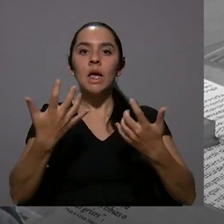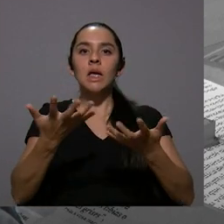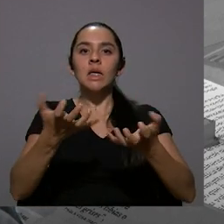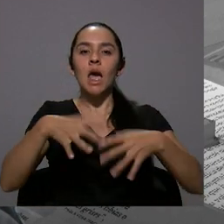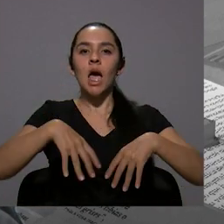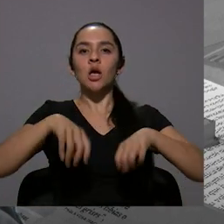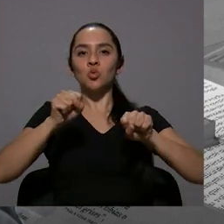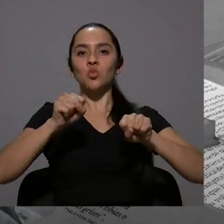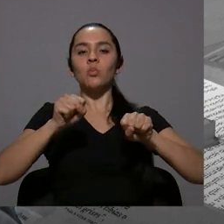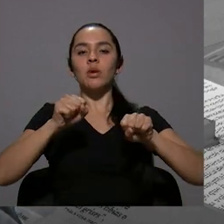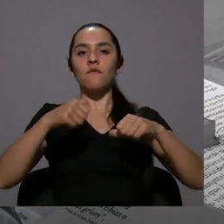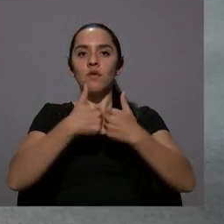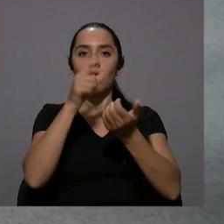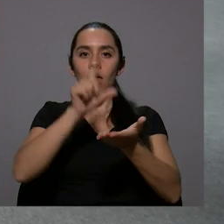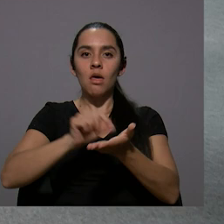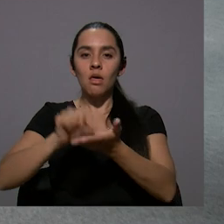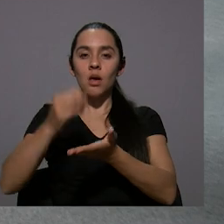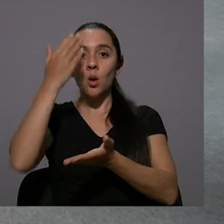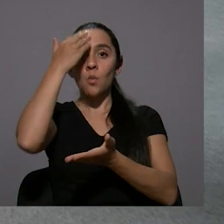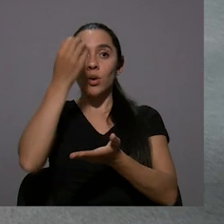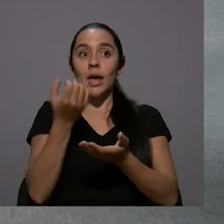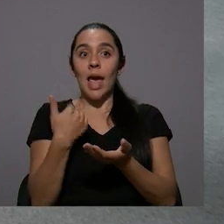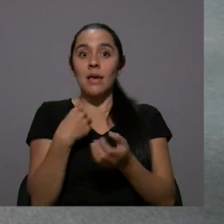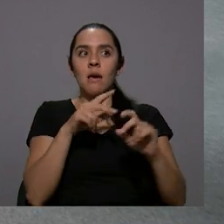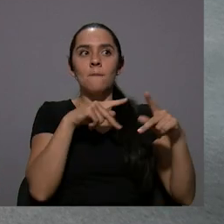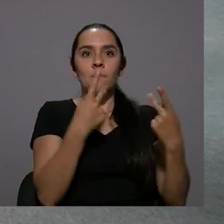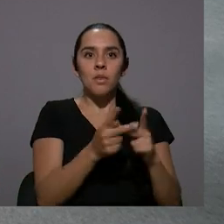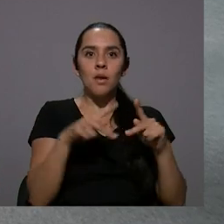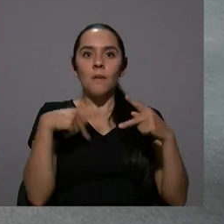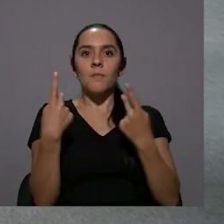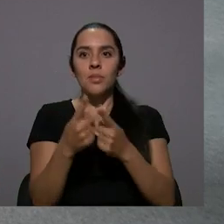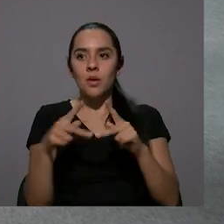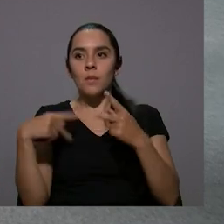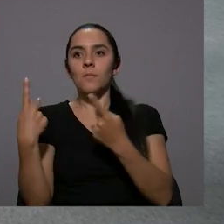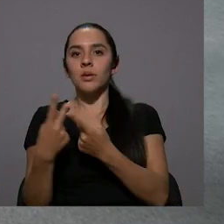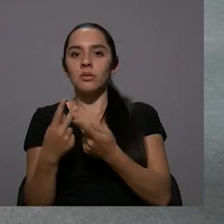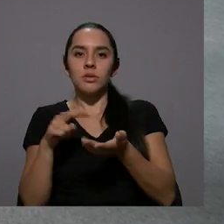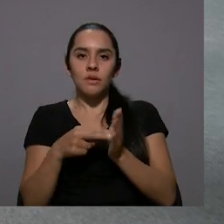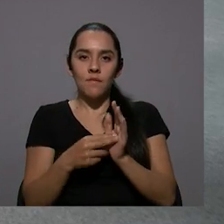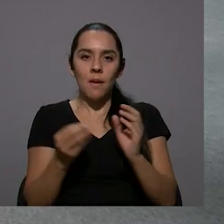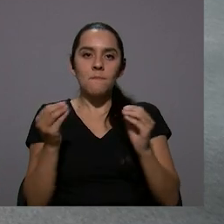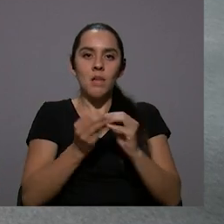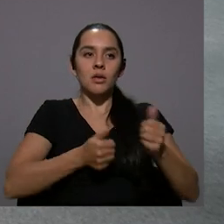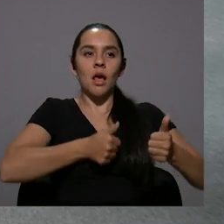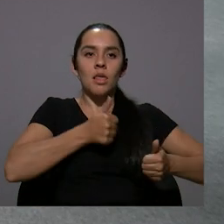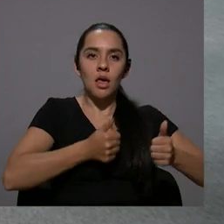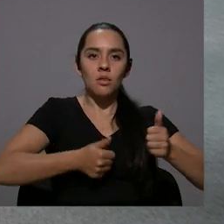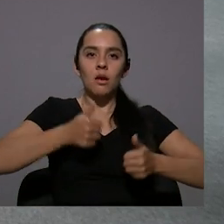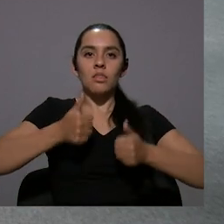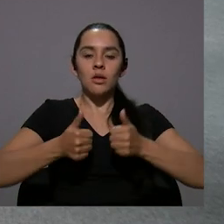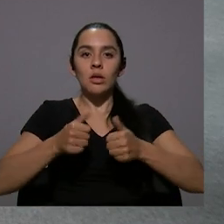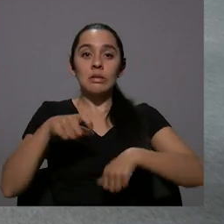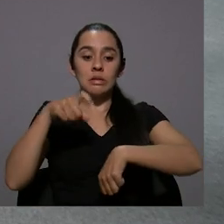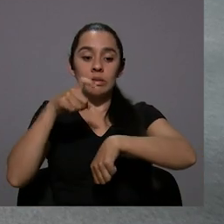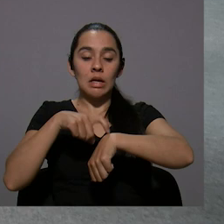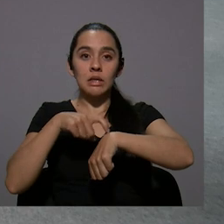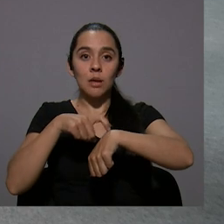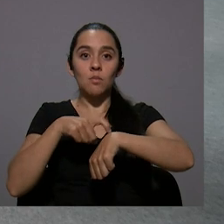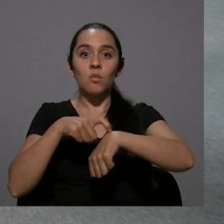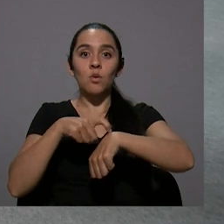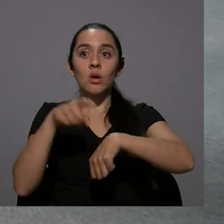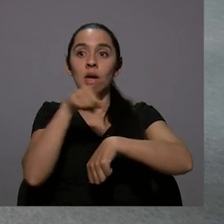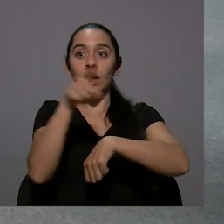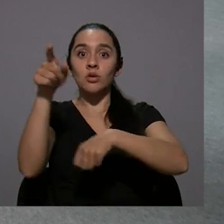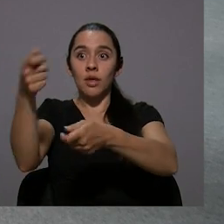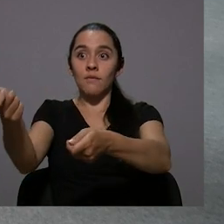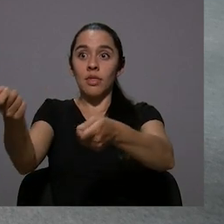quieran asumir el reto Por qué Porque al haber más partidos Y en este caso más candidatos se reducen los tiempos en los